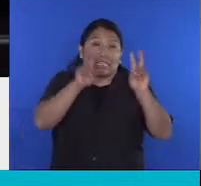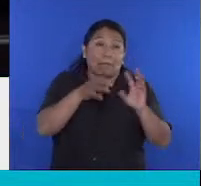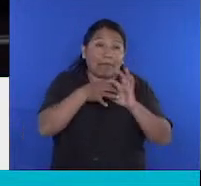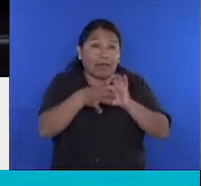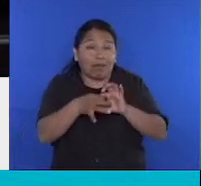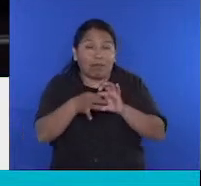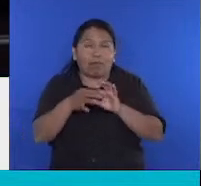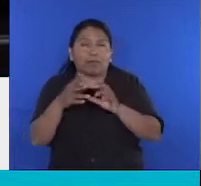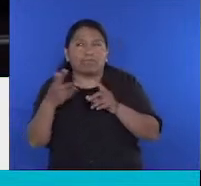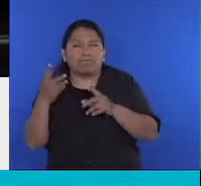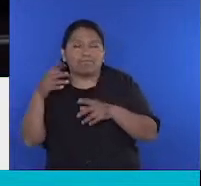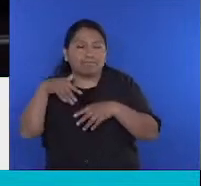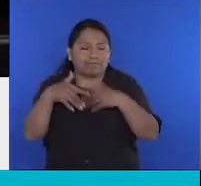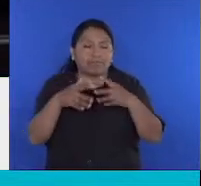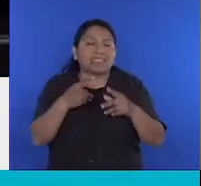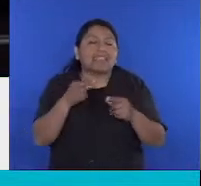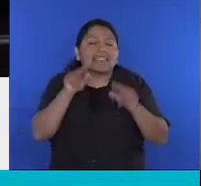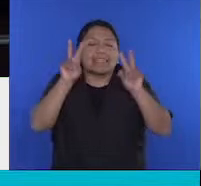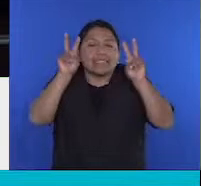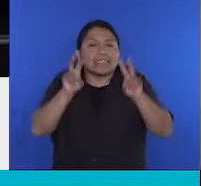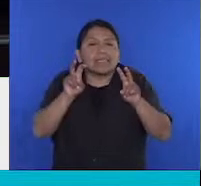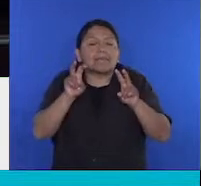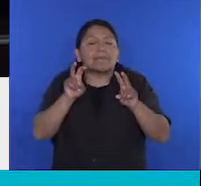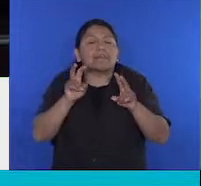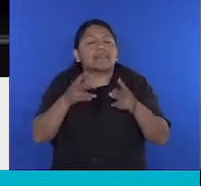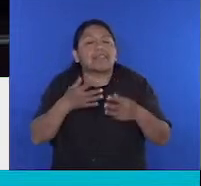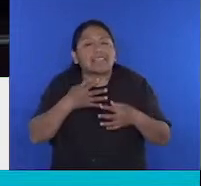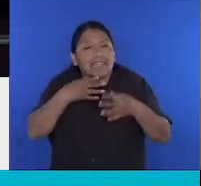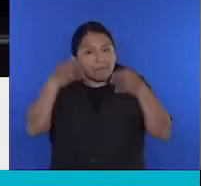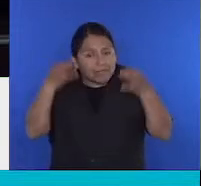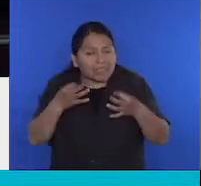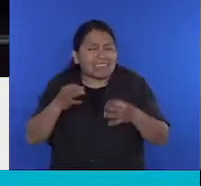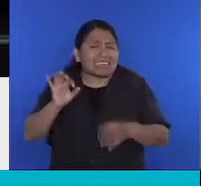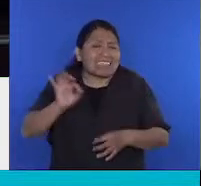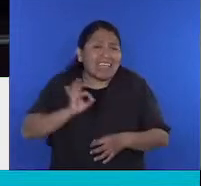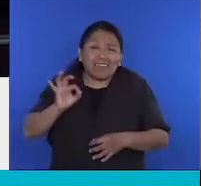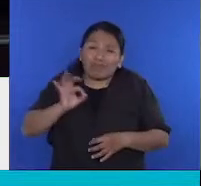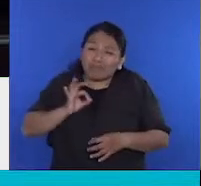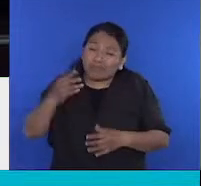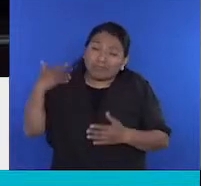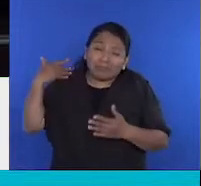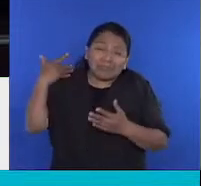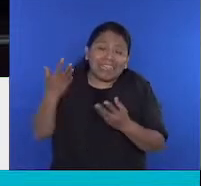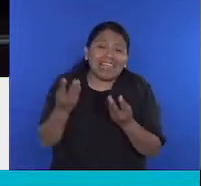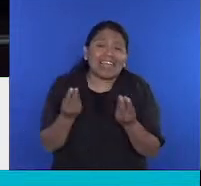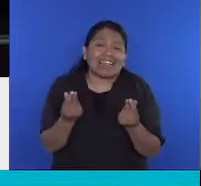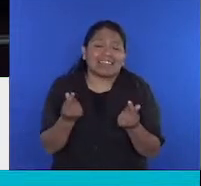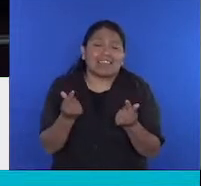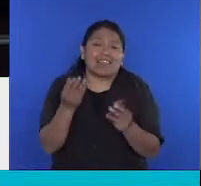tiene que ver con el deterioro que lleva de hace tantos años la calidad de la educación pública.